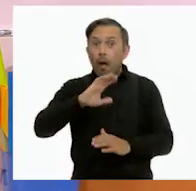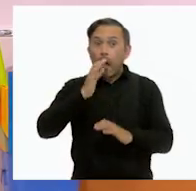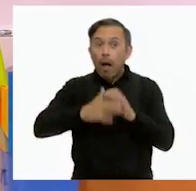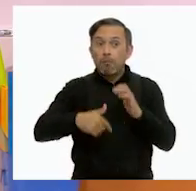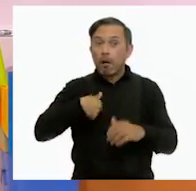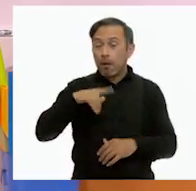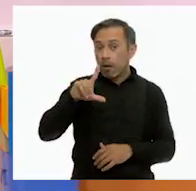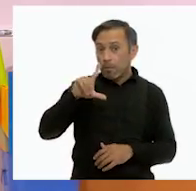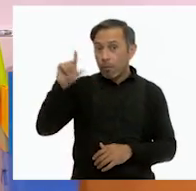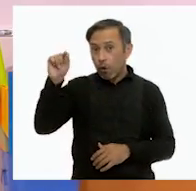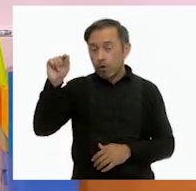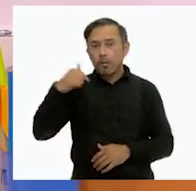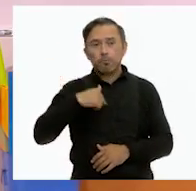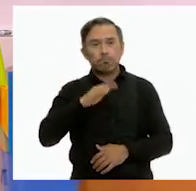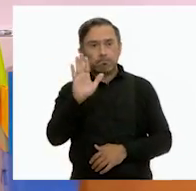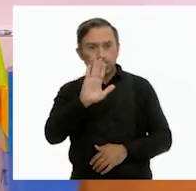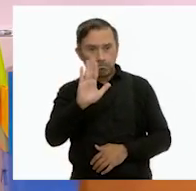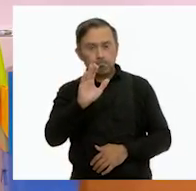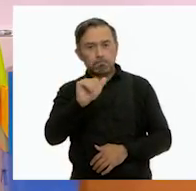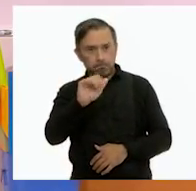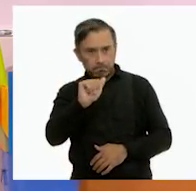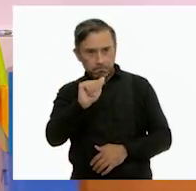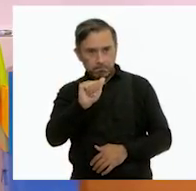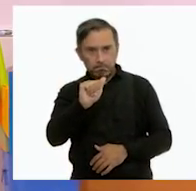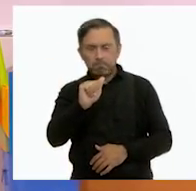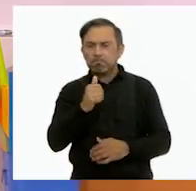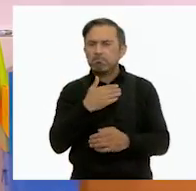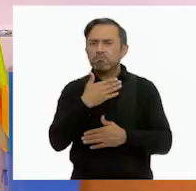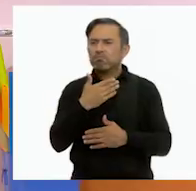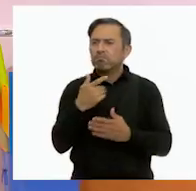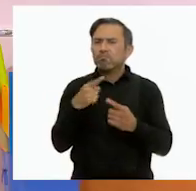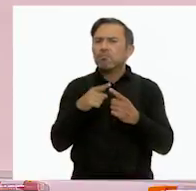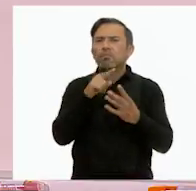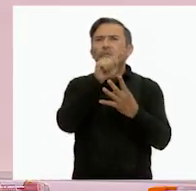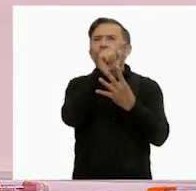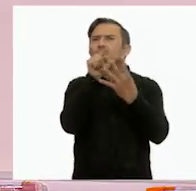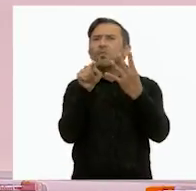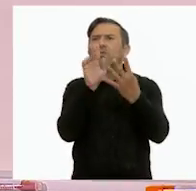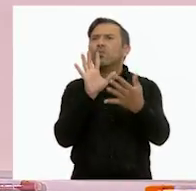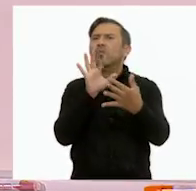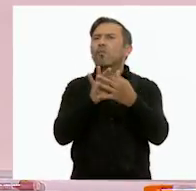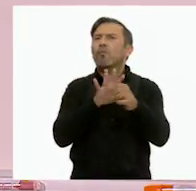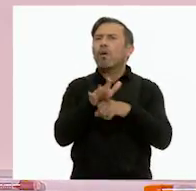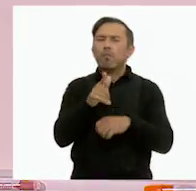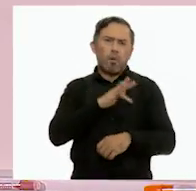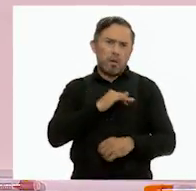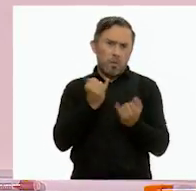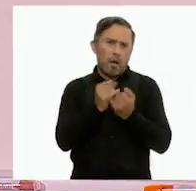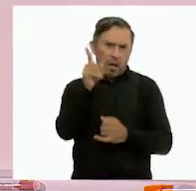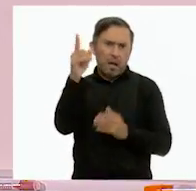Esta también puede ir en la casa, ¿cierto? Colócala. Muy bien.